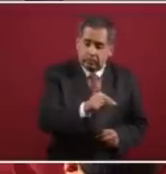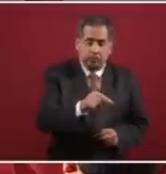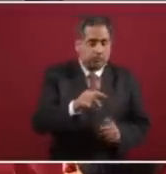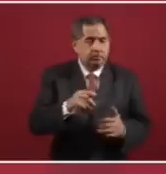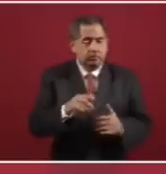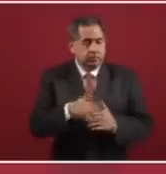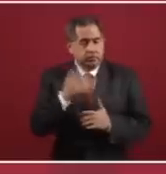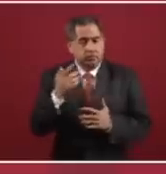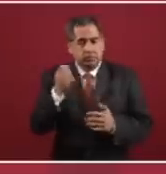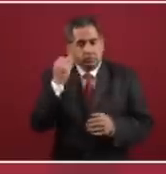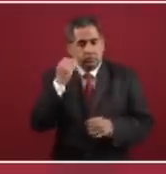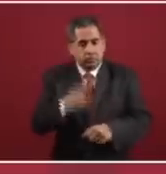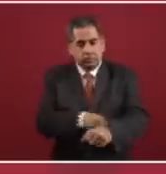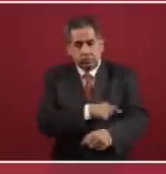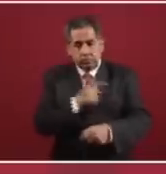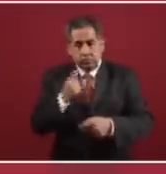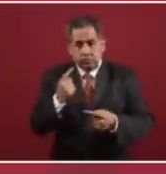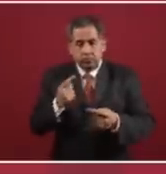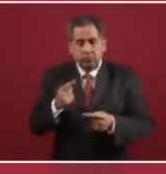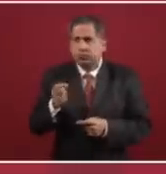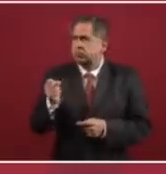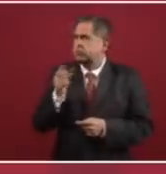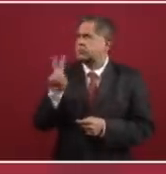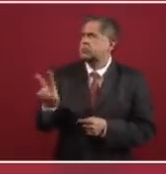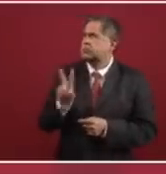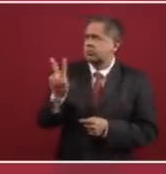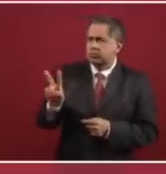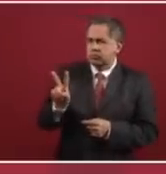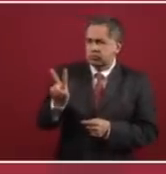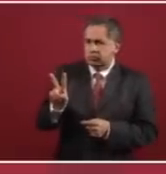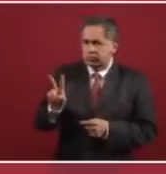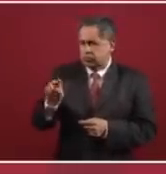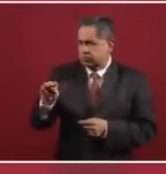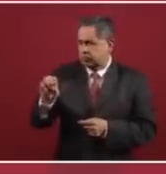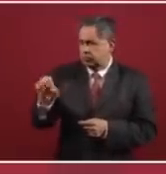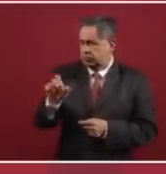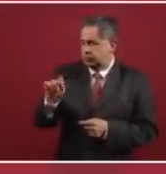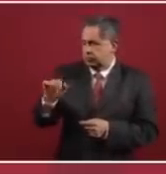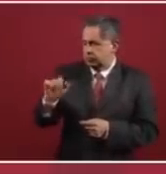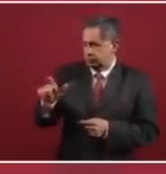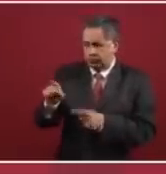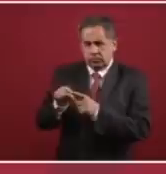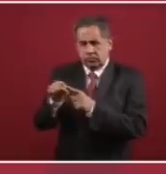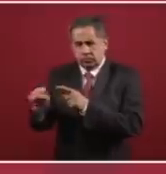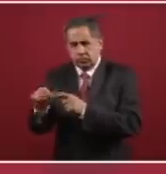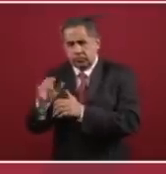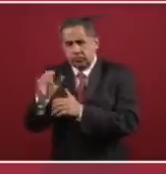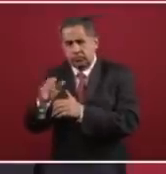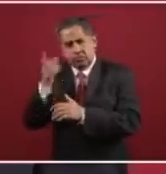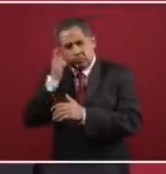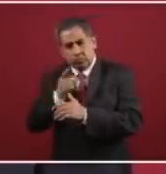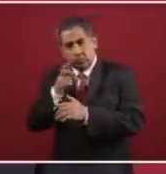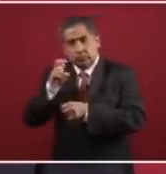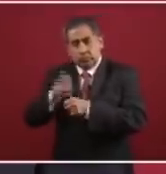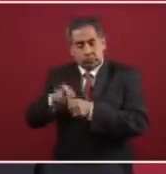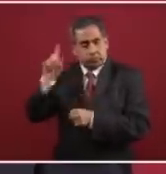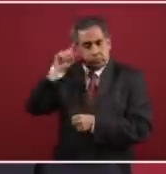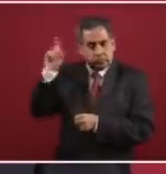porque el viernes de Mezquital nos fuimos a dormir a